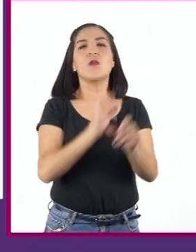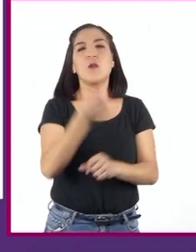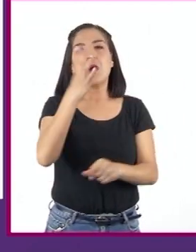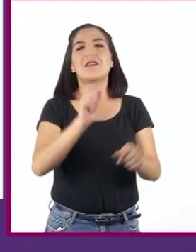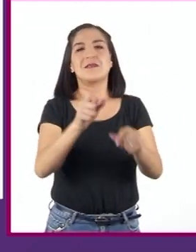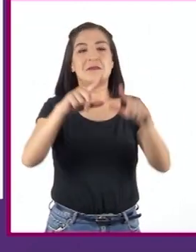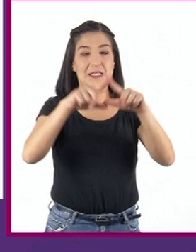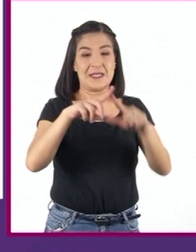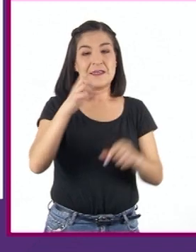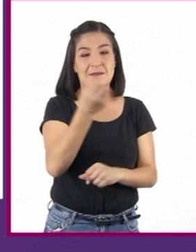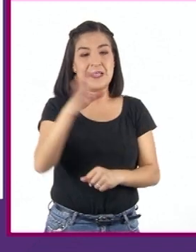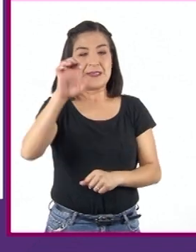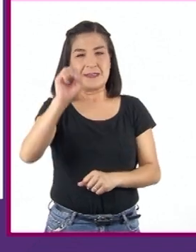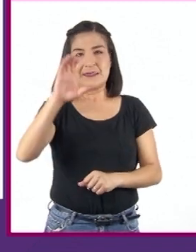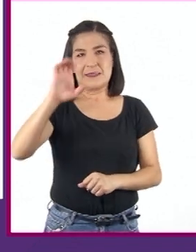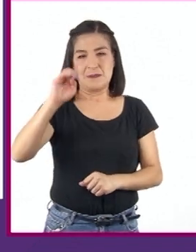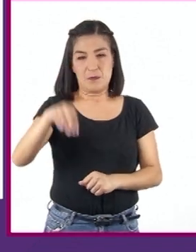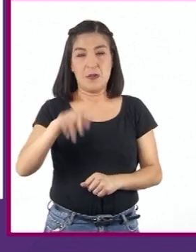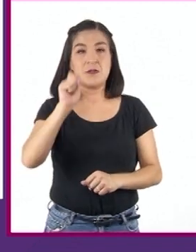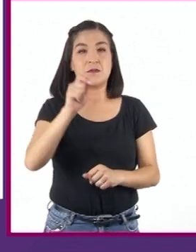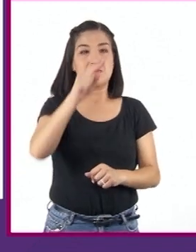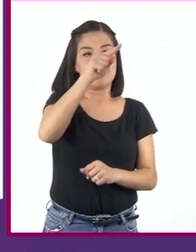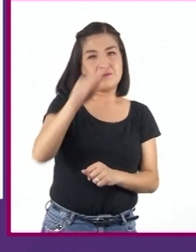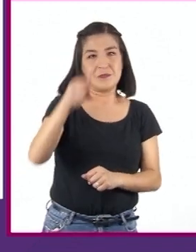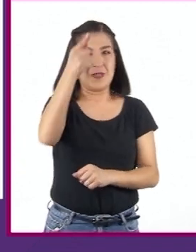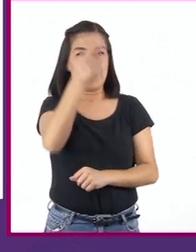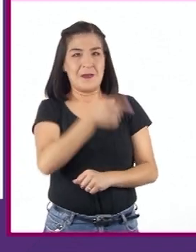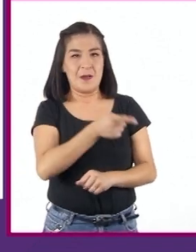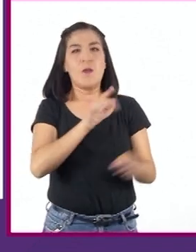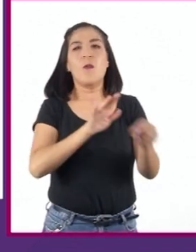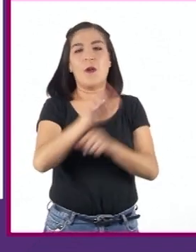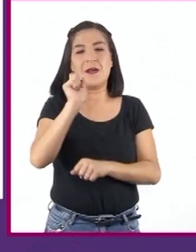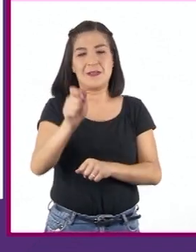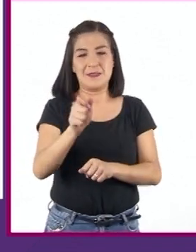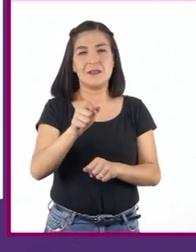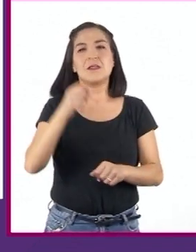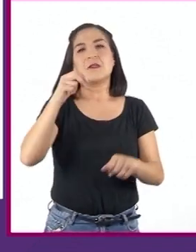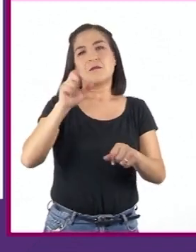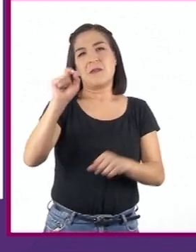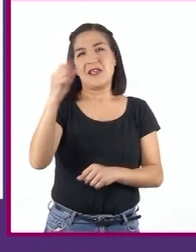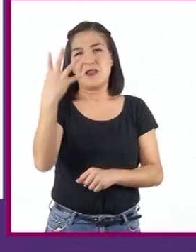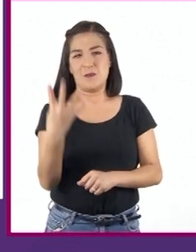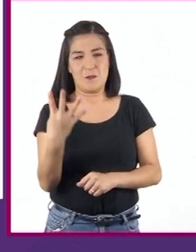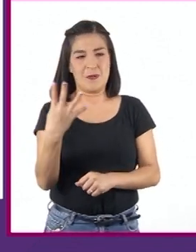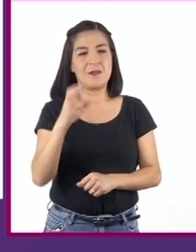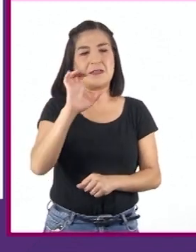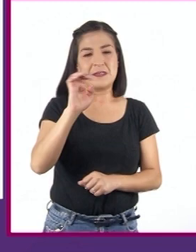sus diagonales mide 24 centímetros. Determina la medida de la otra diagonal.